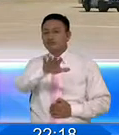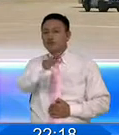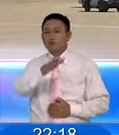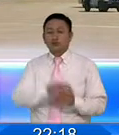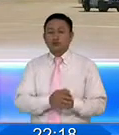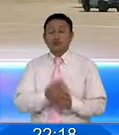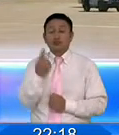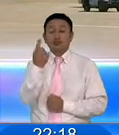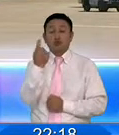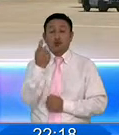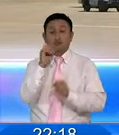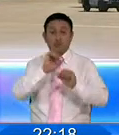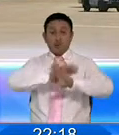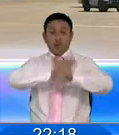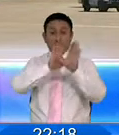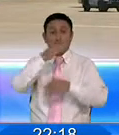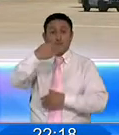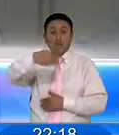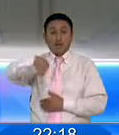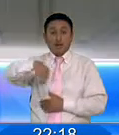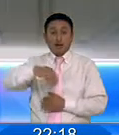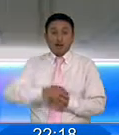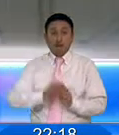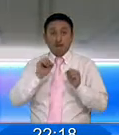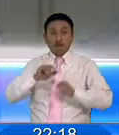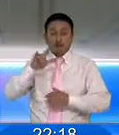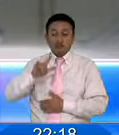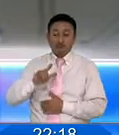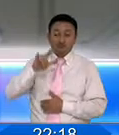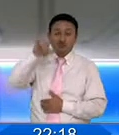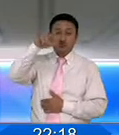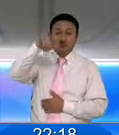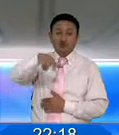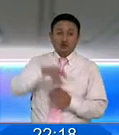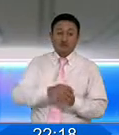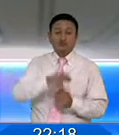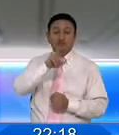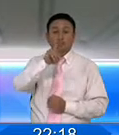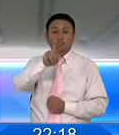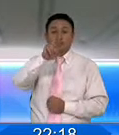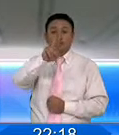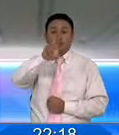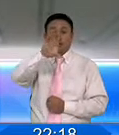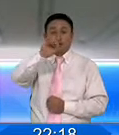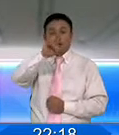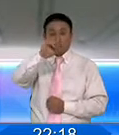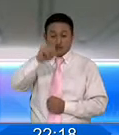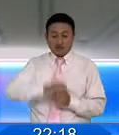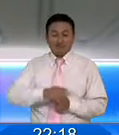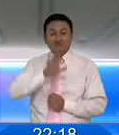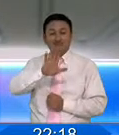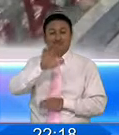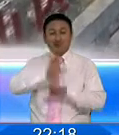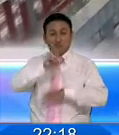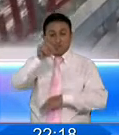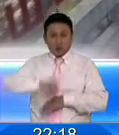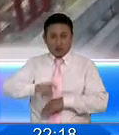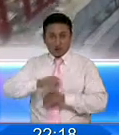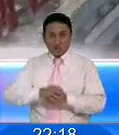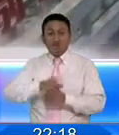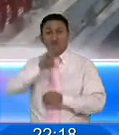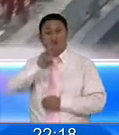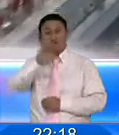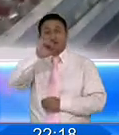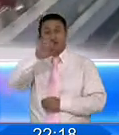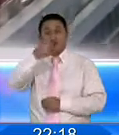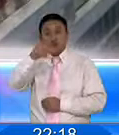Aproximadamente a las 11 de la mañana de este miércoles, en un avión rumbo a Ucrania, 5 ecuatorianos fueron evacuados de Wuhan, ciudad donde se